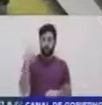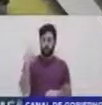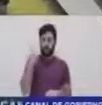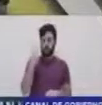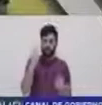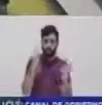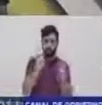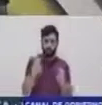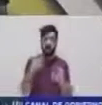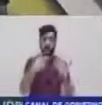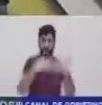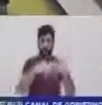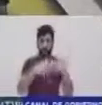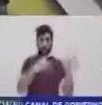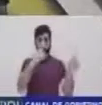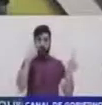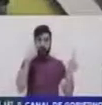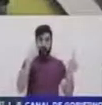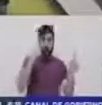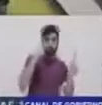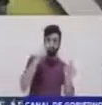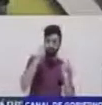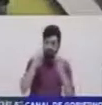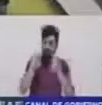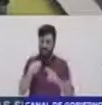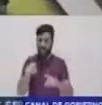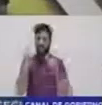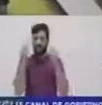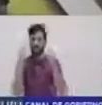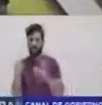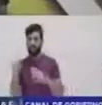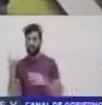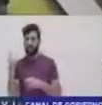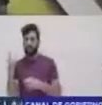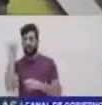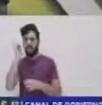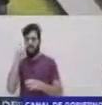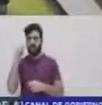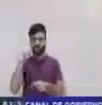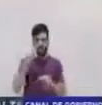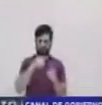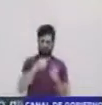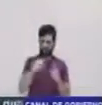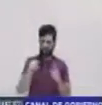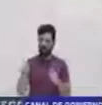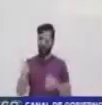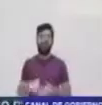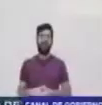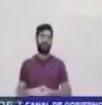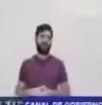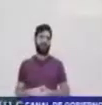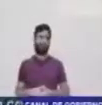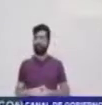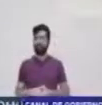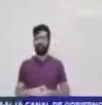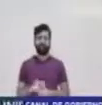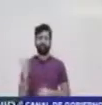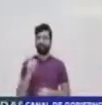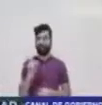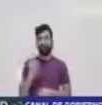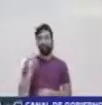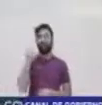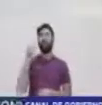reclutar personal ven las redes sociales de los aspirantes y hay muchas historias de personas que han